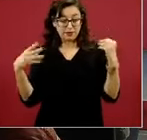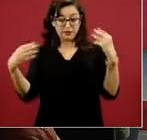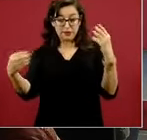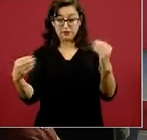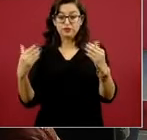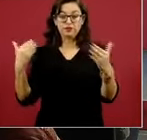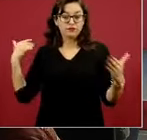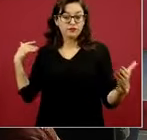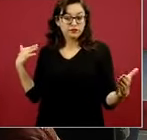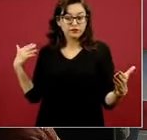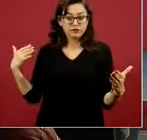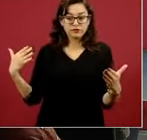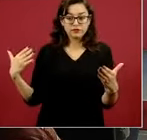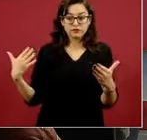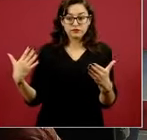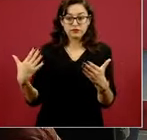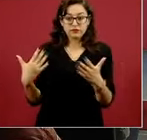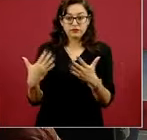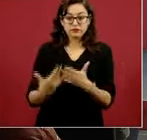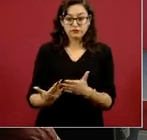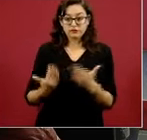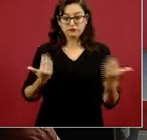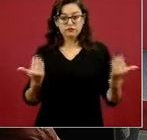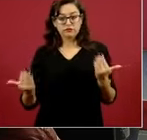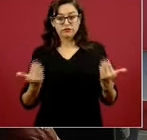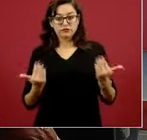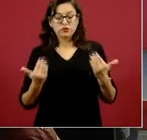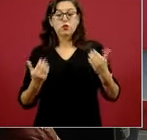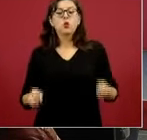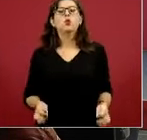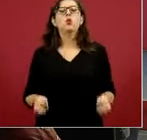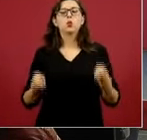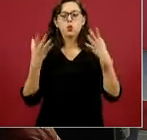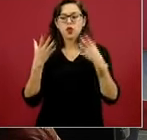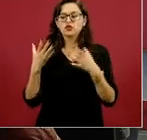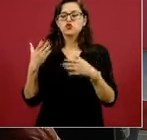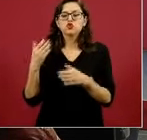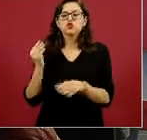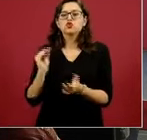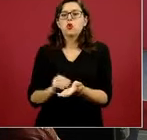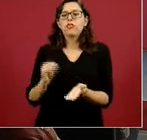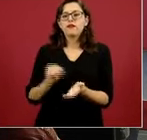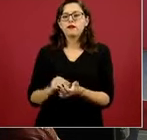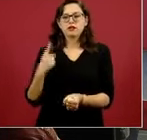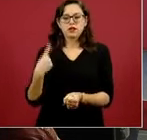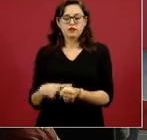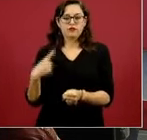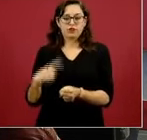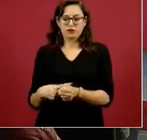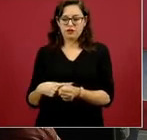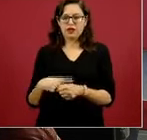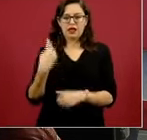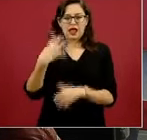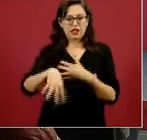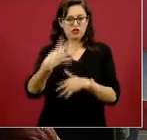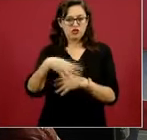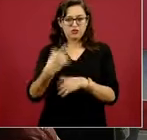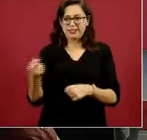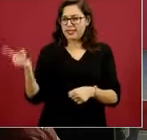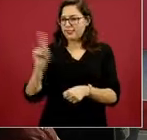casos son parte del componente activo de la epidemia, y esto es lo que llamamos son los casos activos,